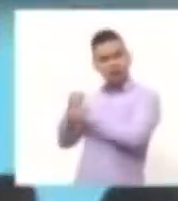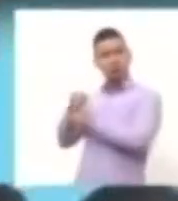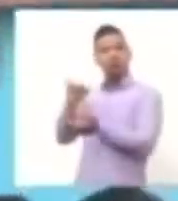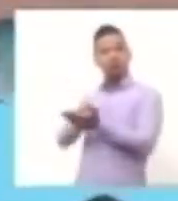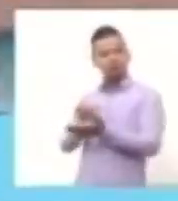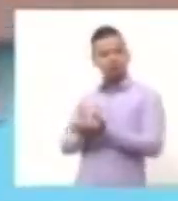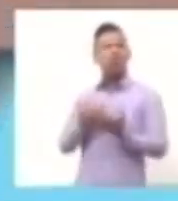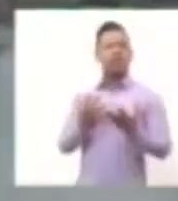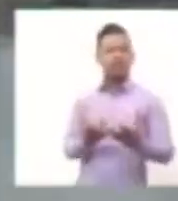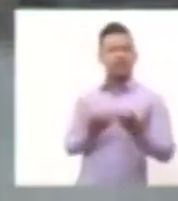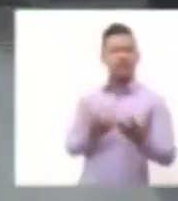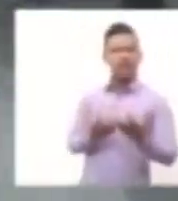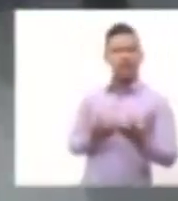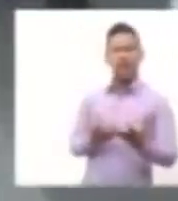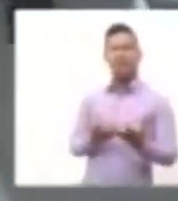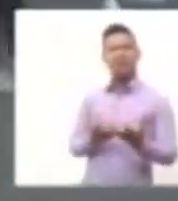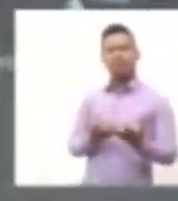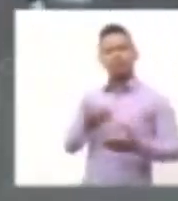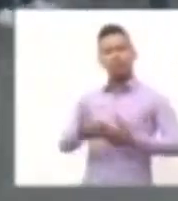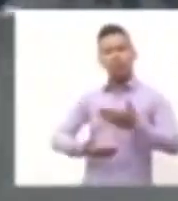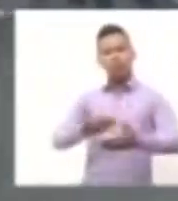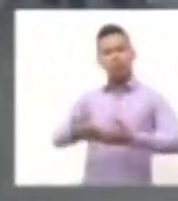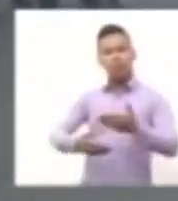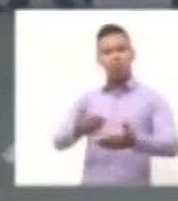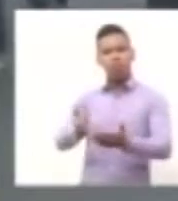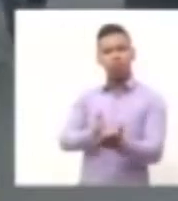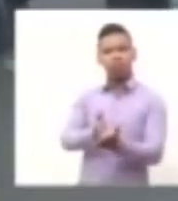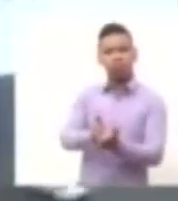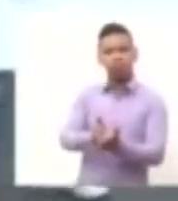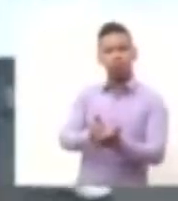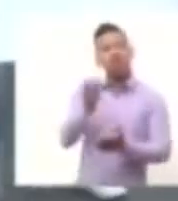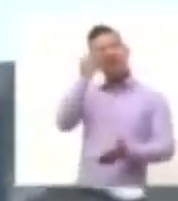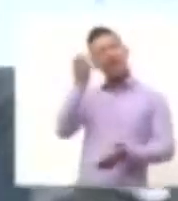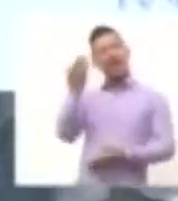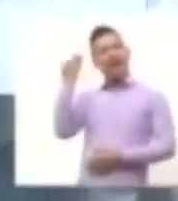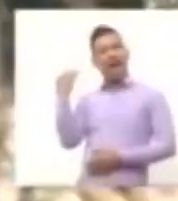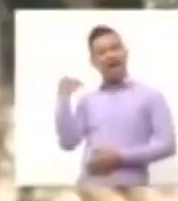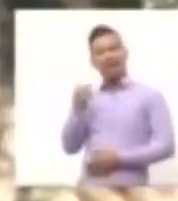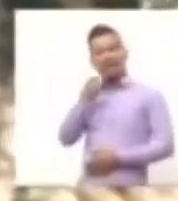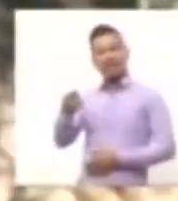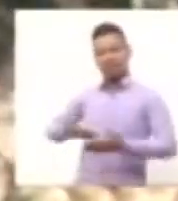parecida en la cual se habría planeado construir un conjunto residencial y un centro